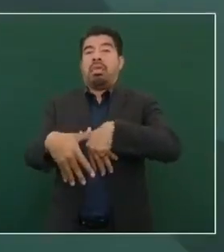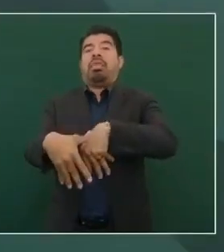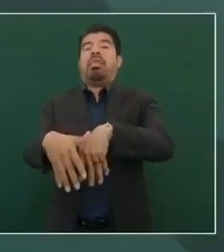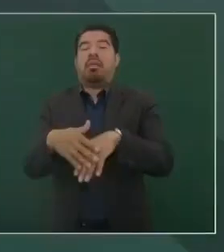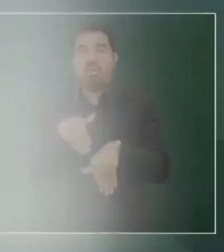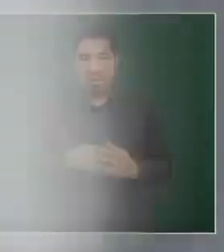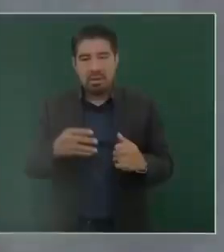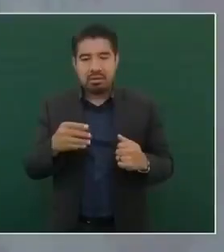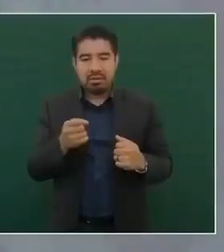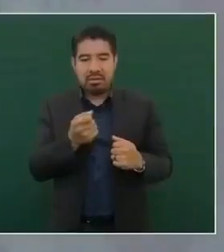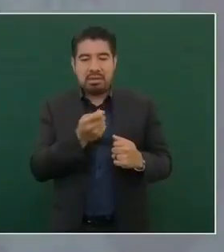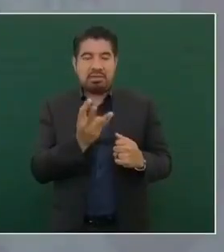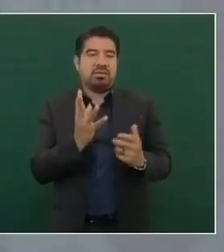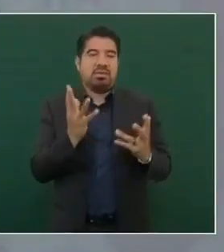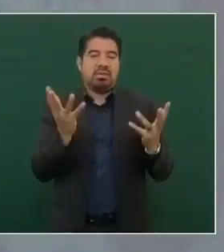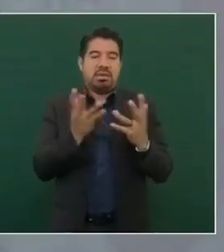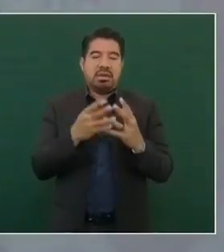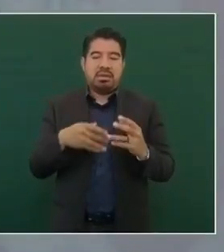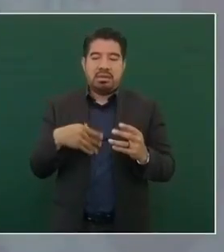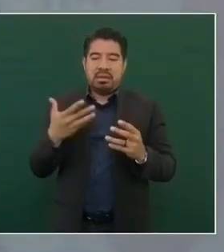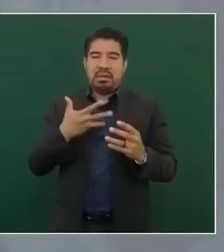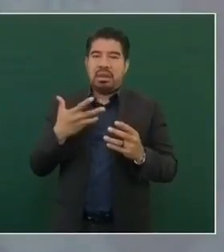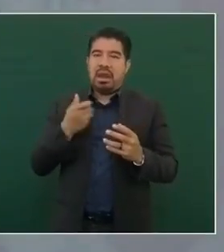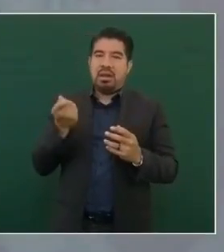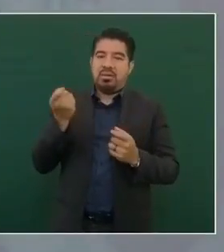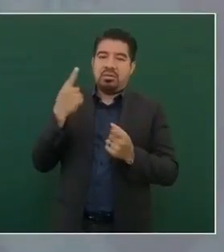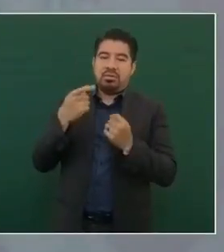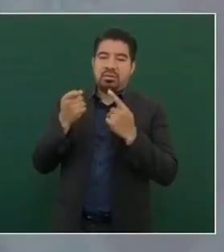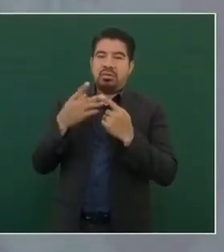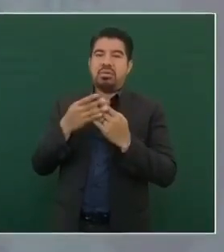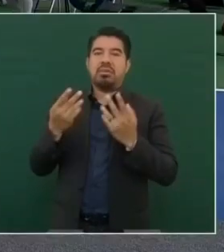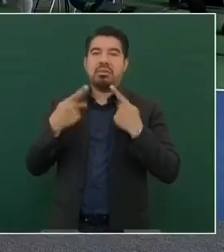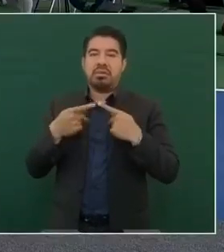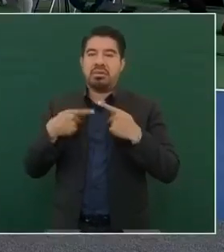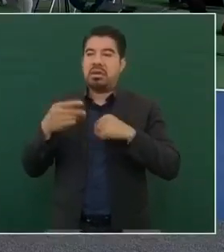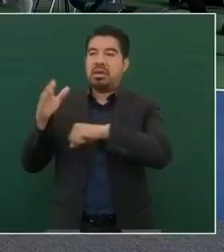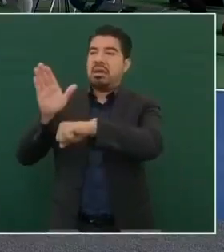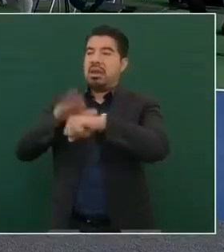qué va. Los mítines que